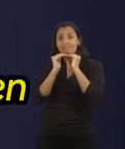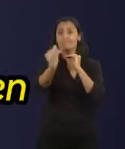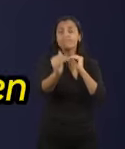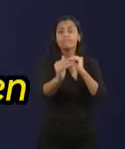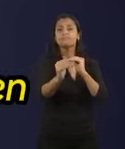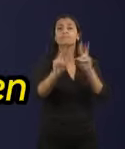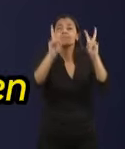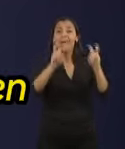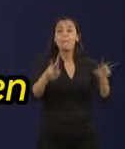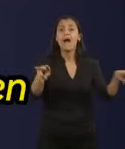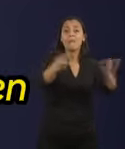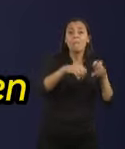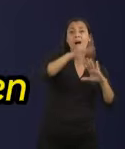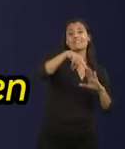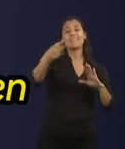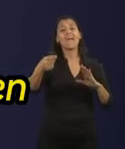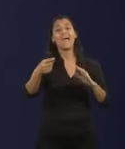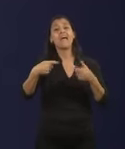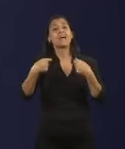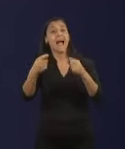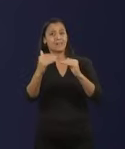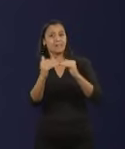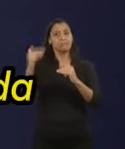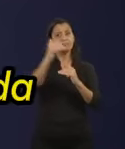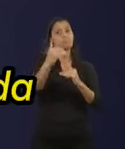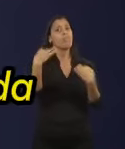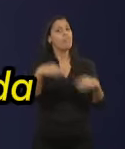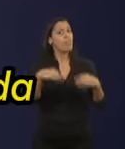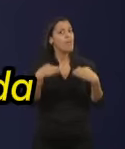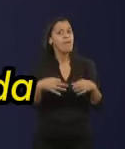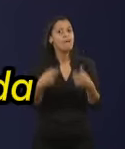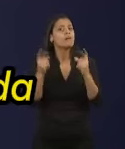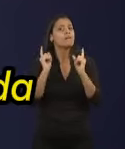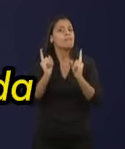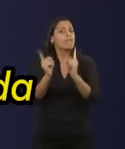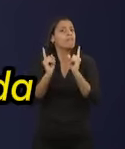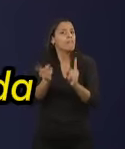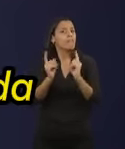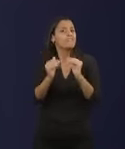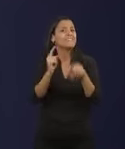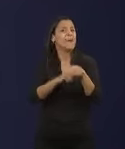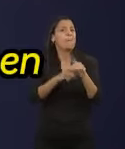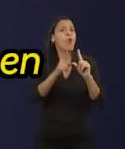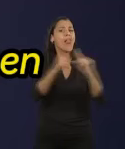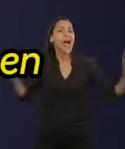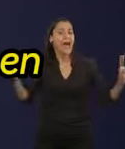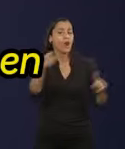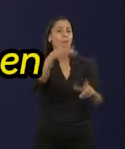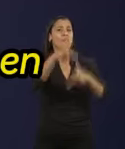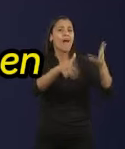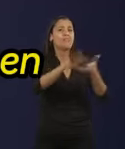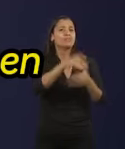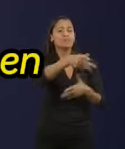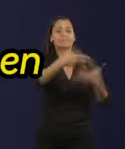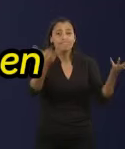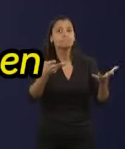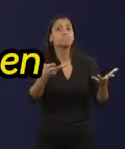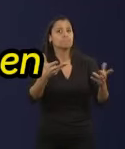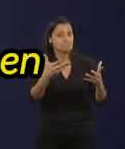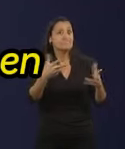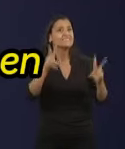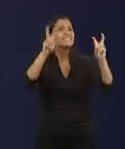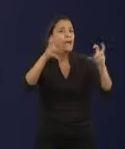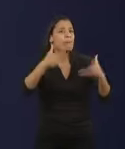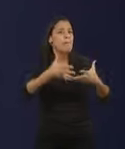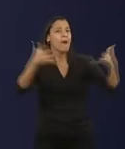superhit pasa No solo por si uno puede vos te referiste no sé a una partidas digo es mucho más amplio